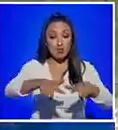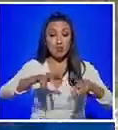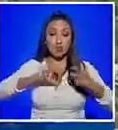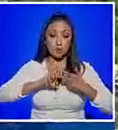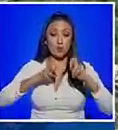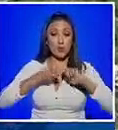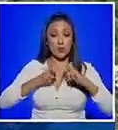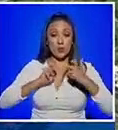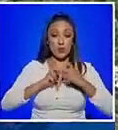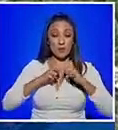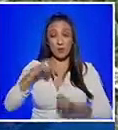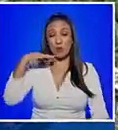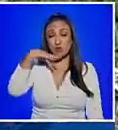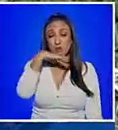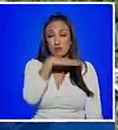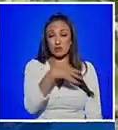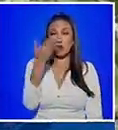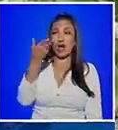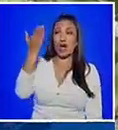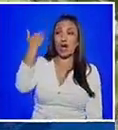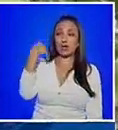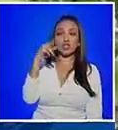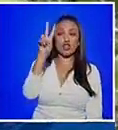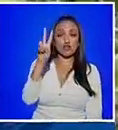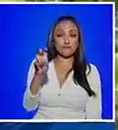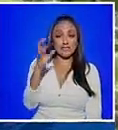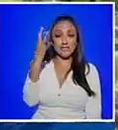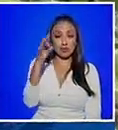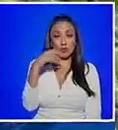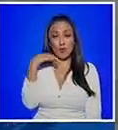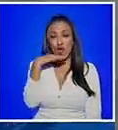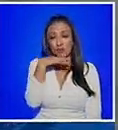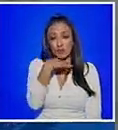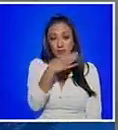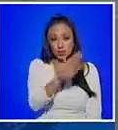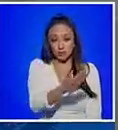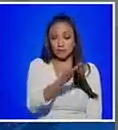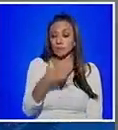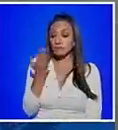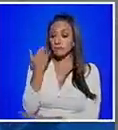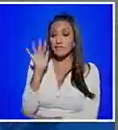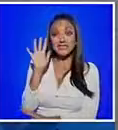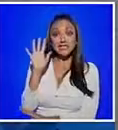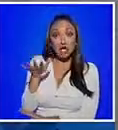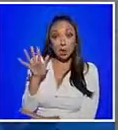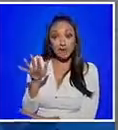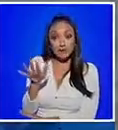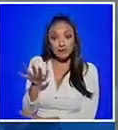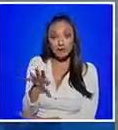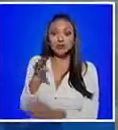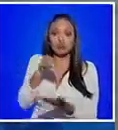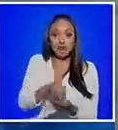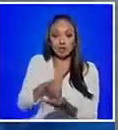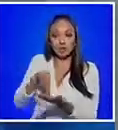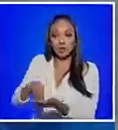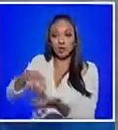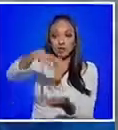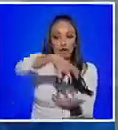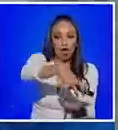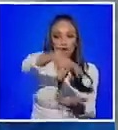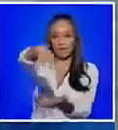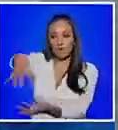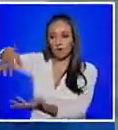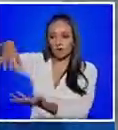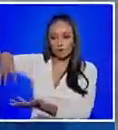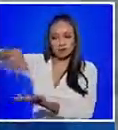grave problema de contaminación desde el 2019, fue recién hace 5 meses que fueron instaladas 7 boyas flotantes en el